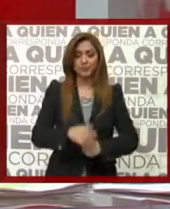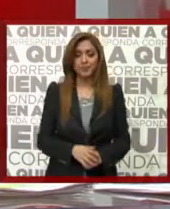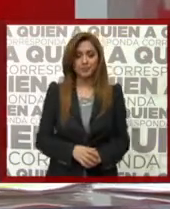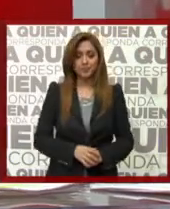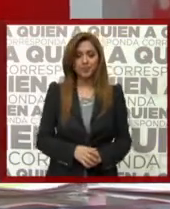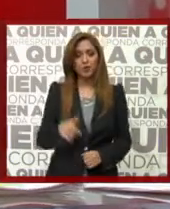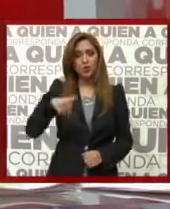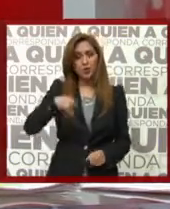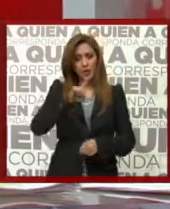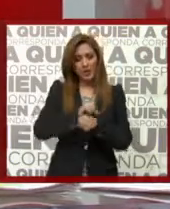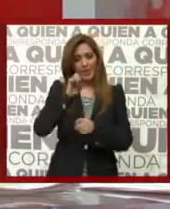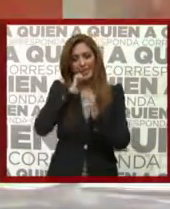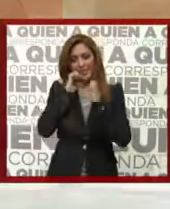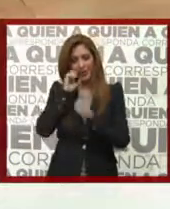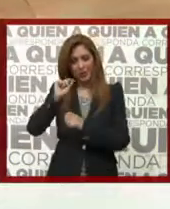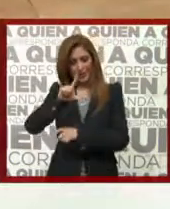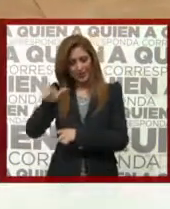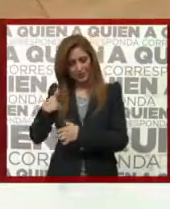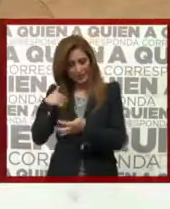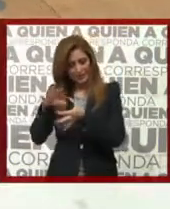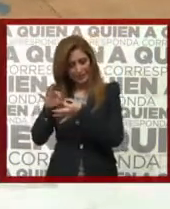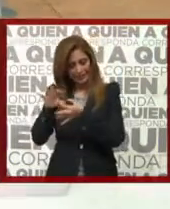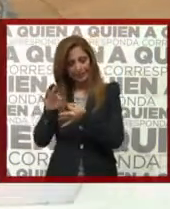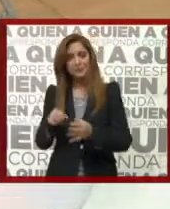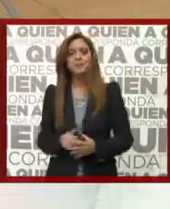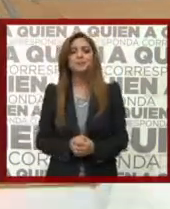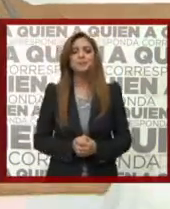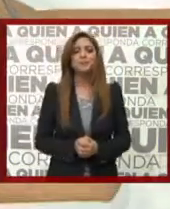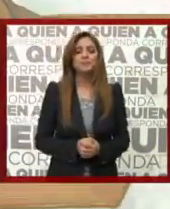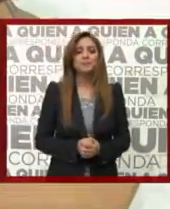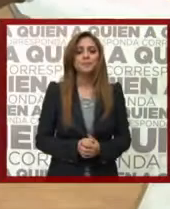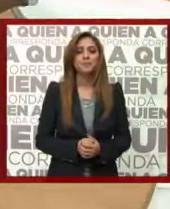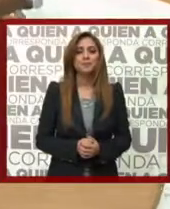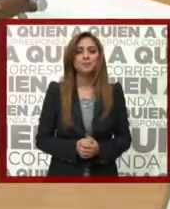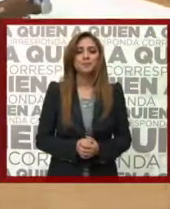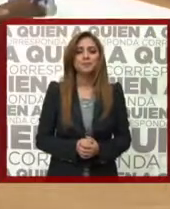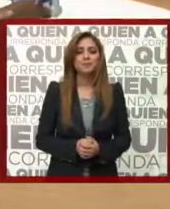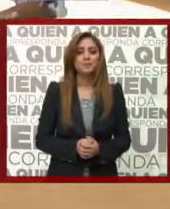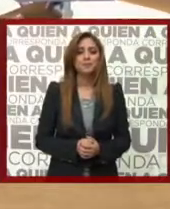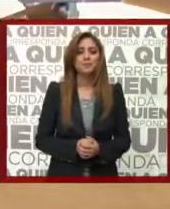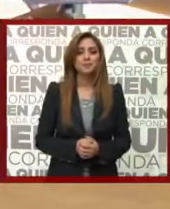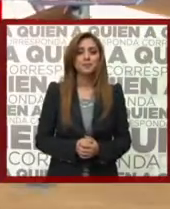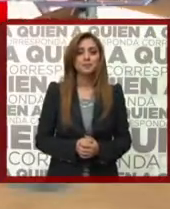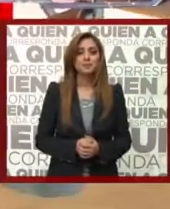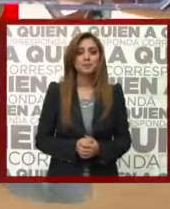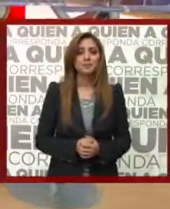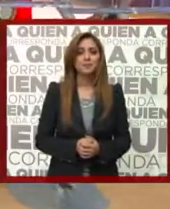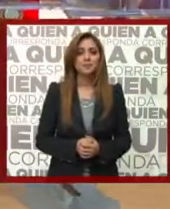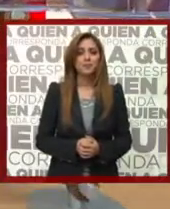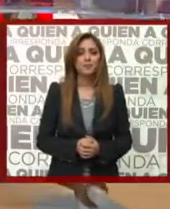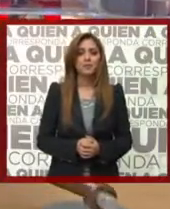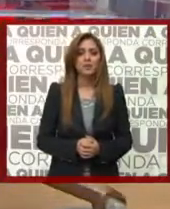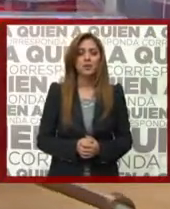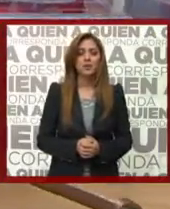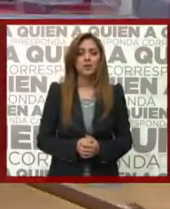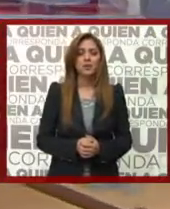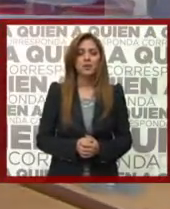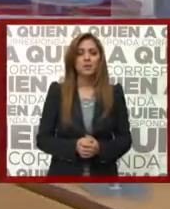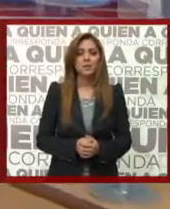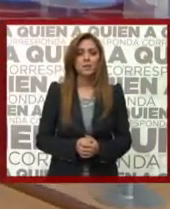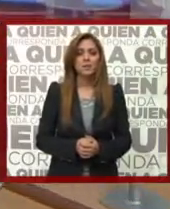tenemos mucho, mucho que platicar. Mi gracias. En breve estaré charlando con ella. A ver, vamos